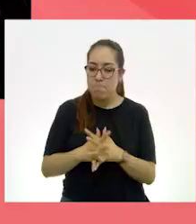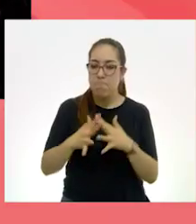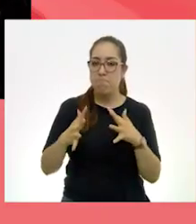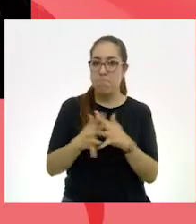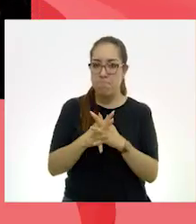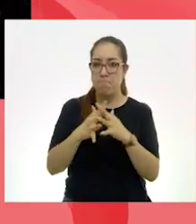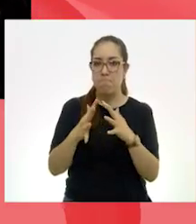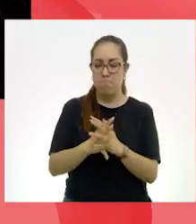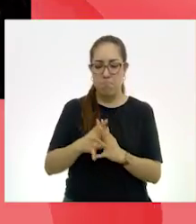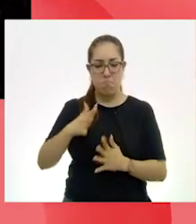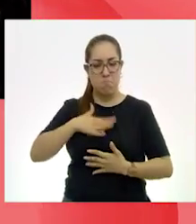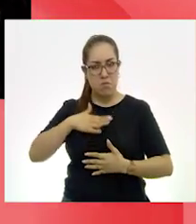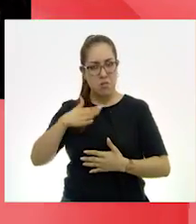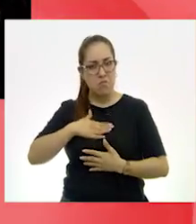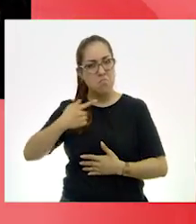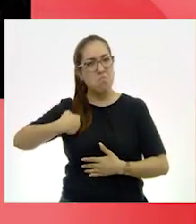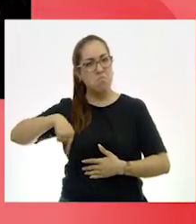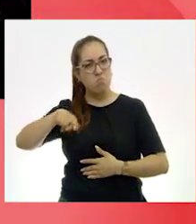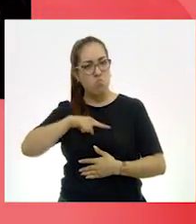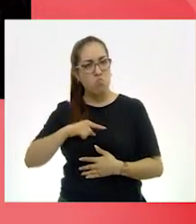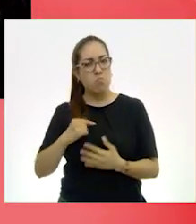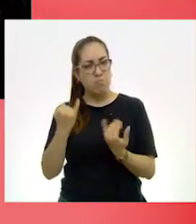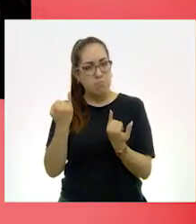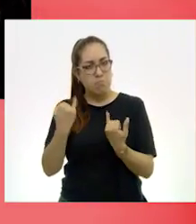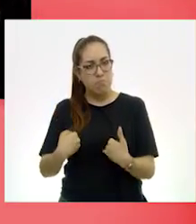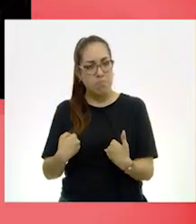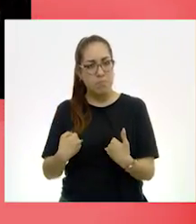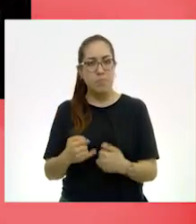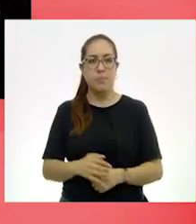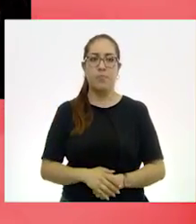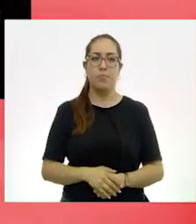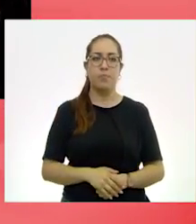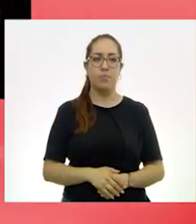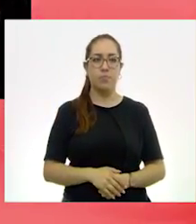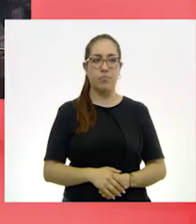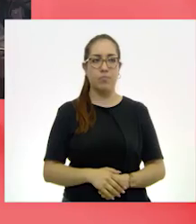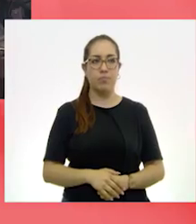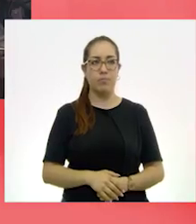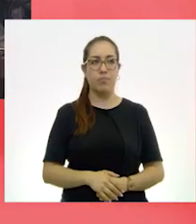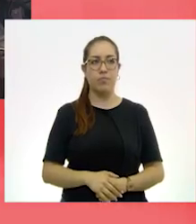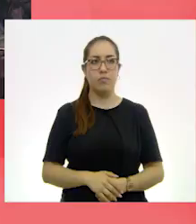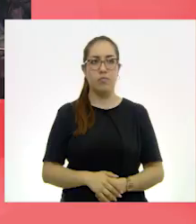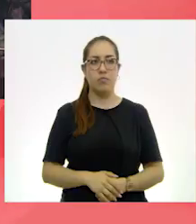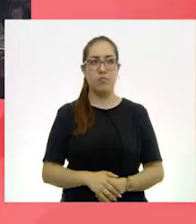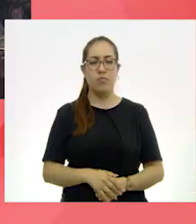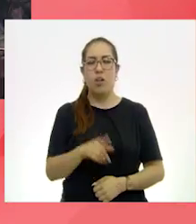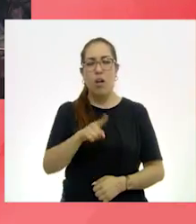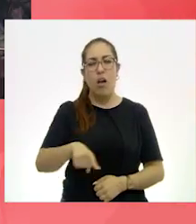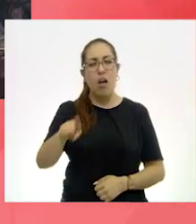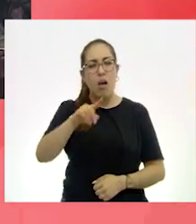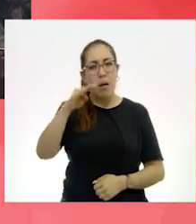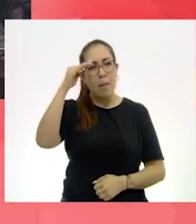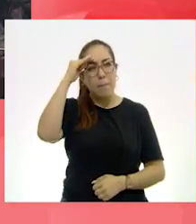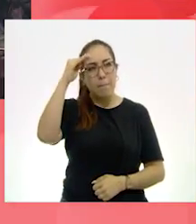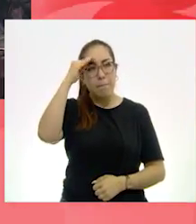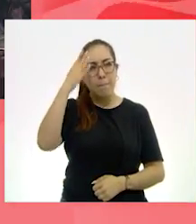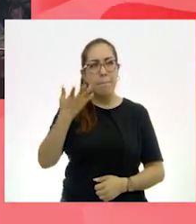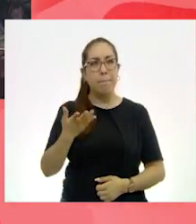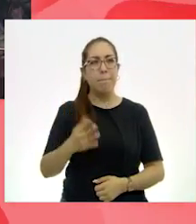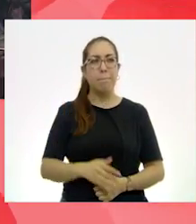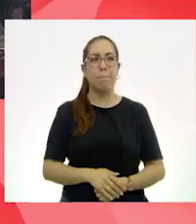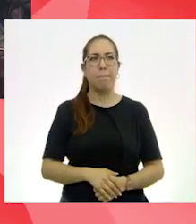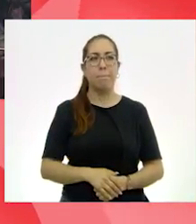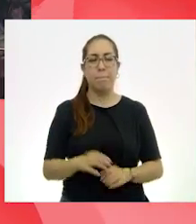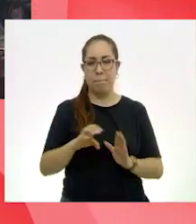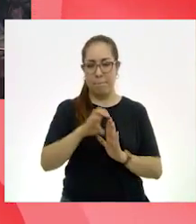propias reivindicaciones y sienten que son los interlocutores ideales. Pensemos que, por ejemplo, Tlaltizapán,